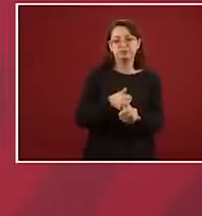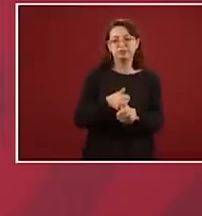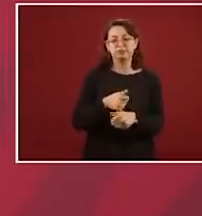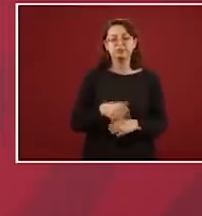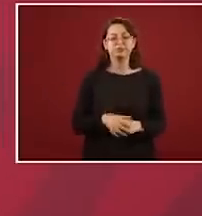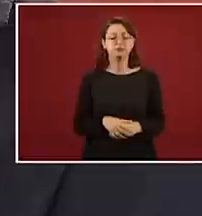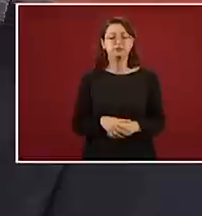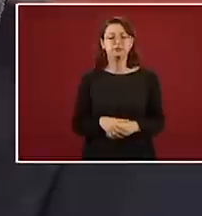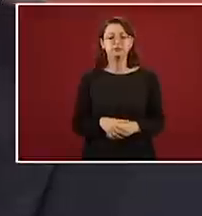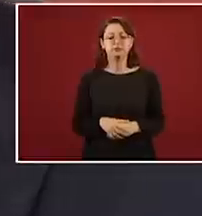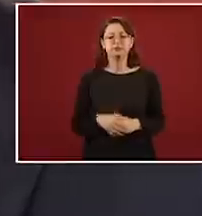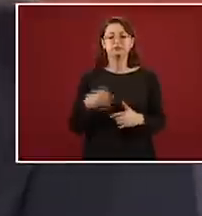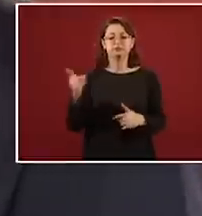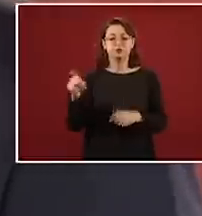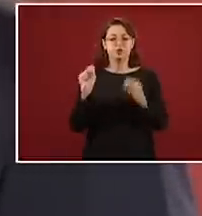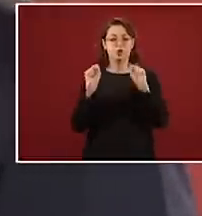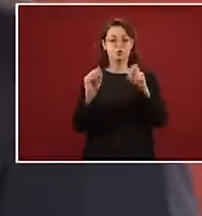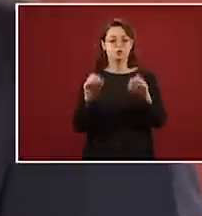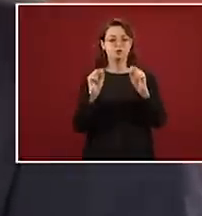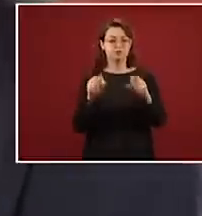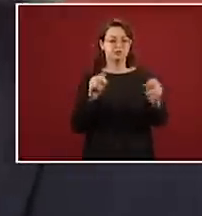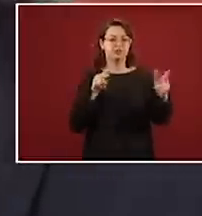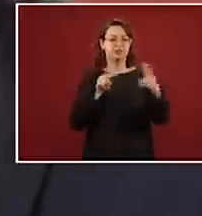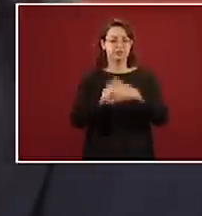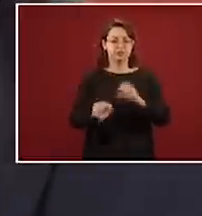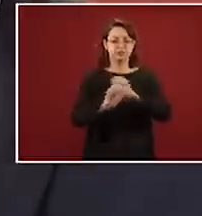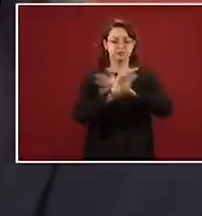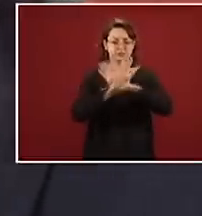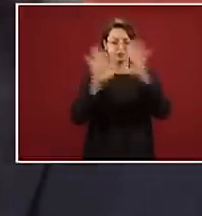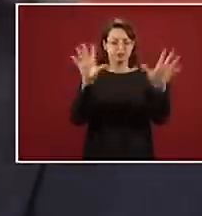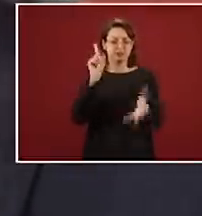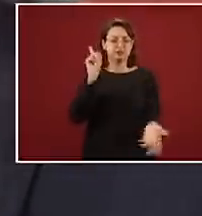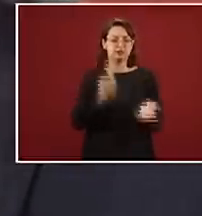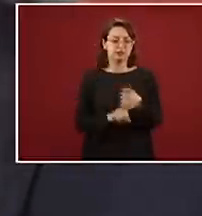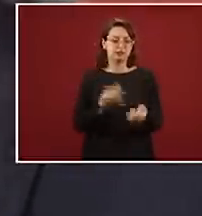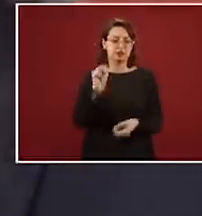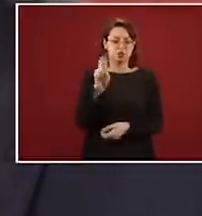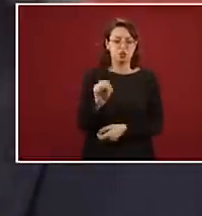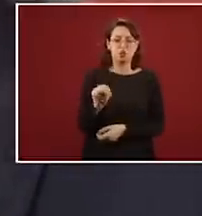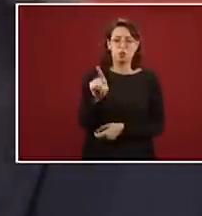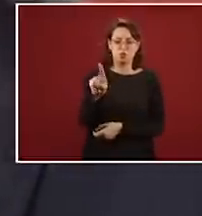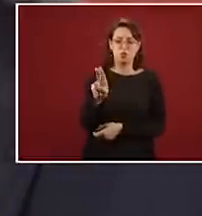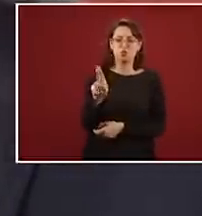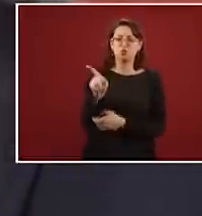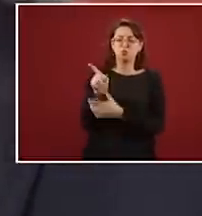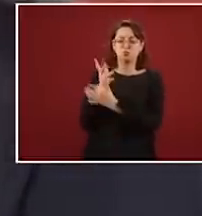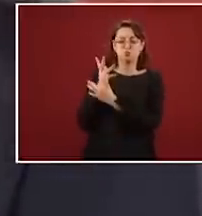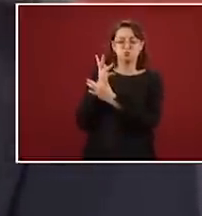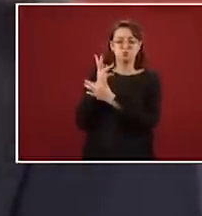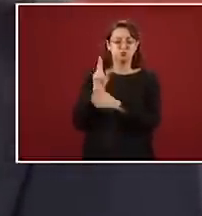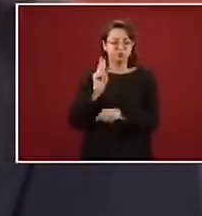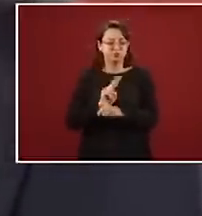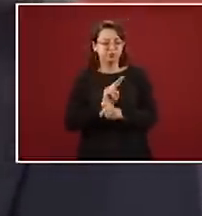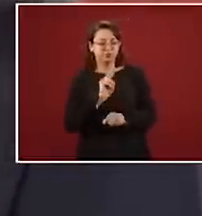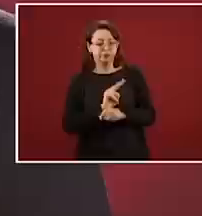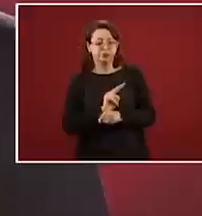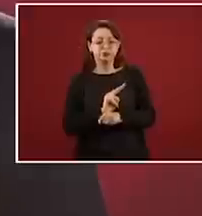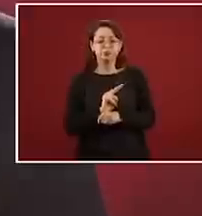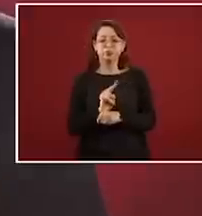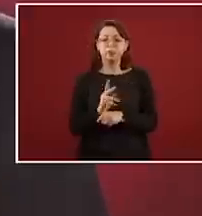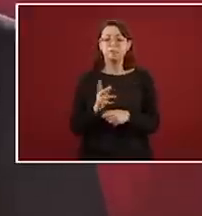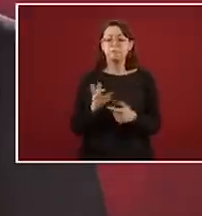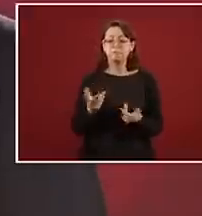de la Oficina de Transparencia de la ONU, para que